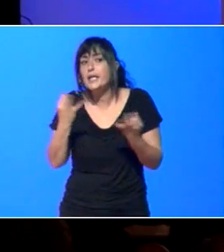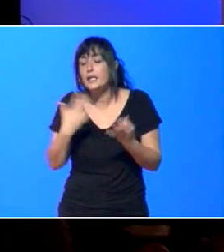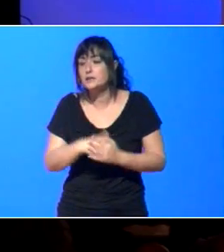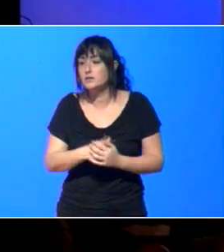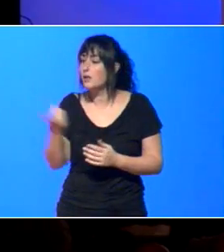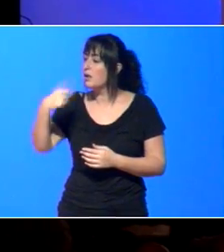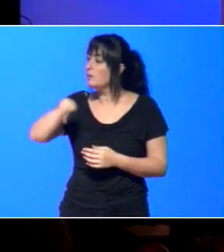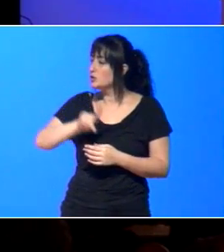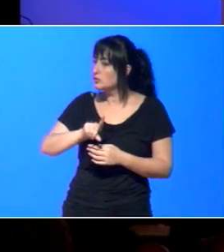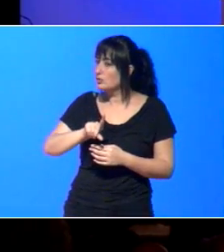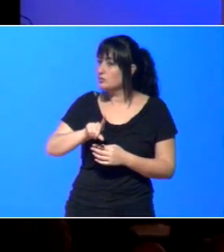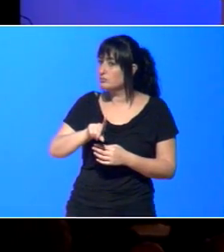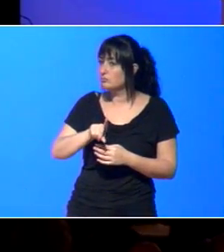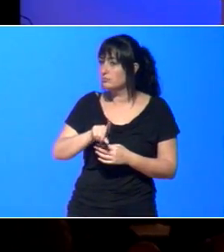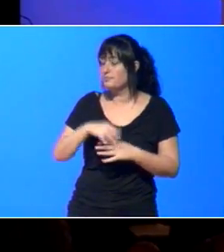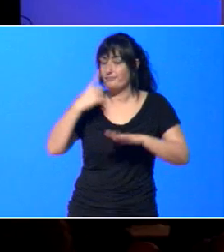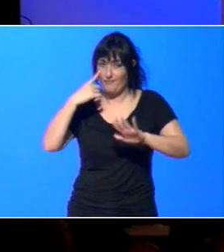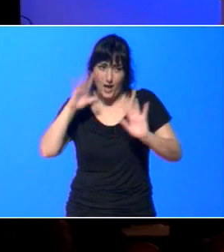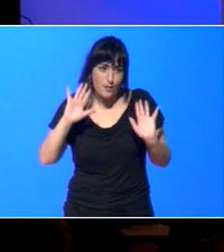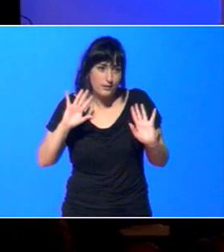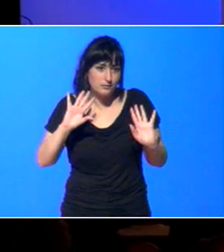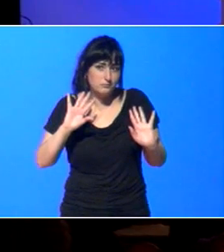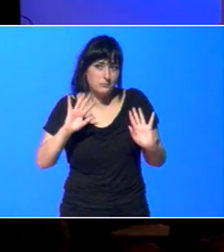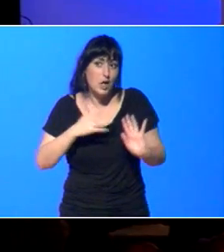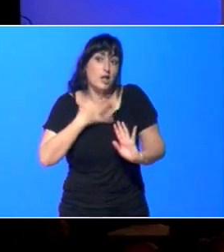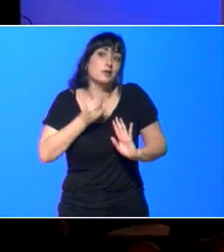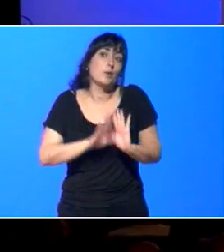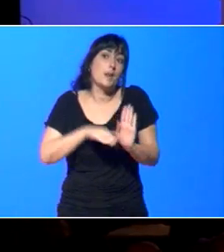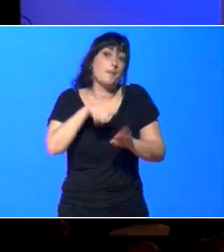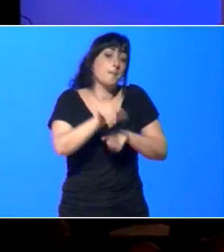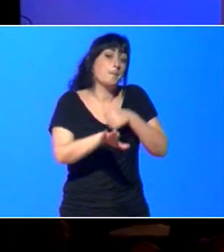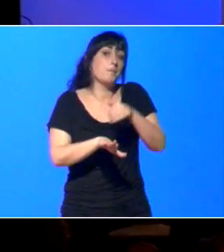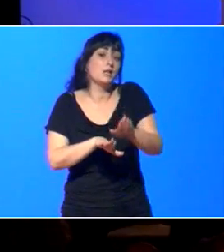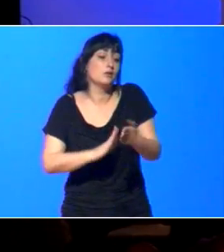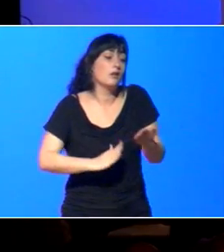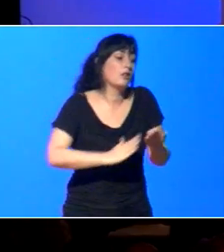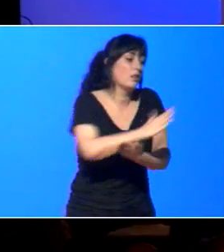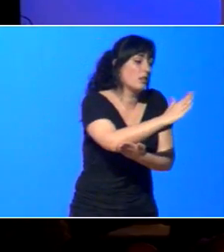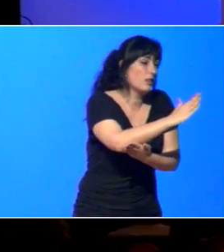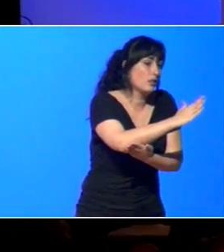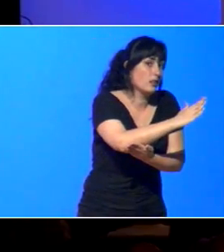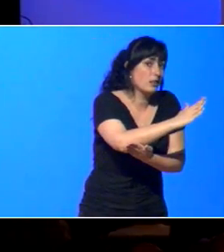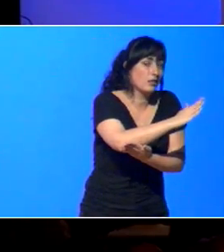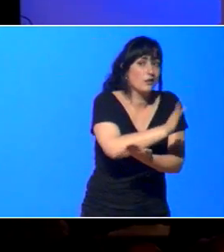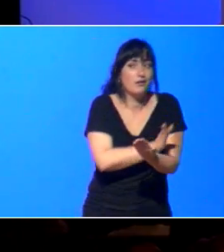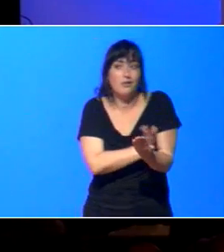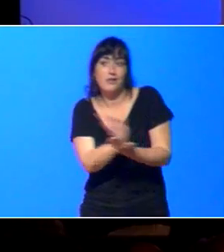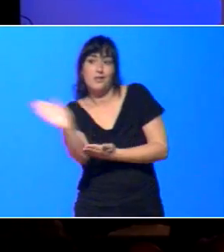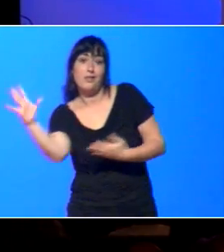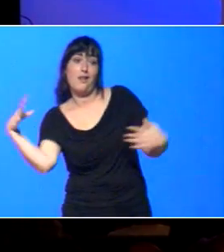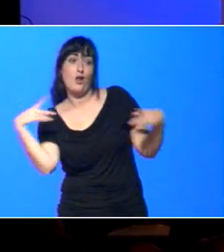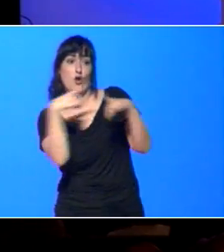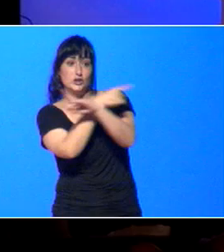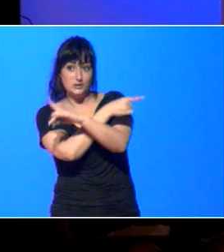vosotros? ¿Desde dónde? Porque claro, se puede dar pasos hacia una dirección o hacia la contraria. Eso mismo nos ha